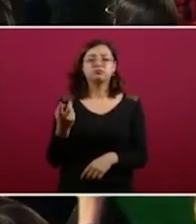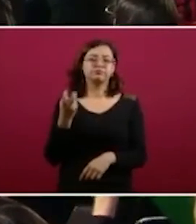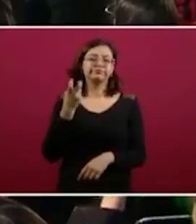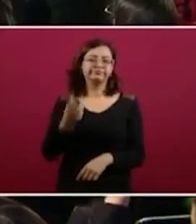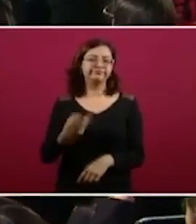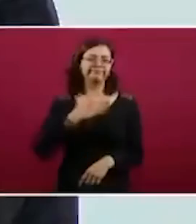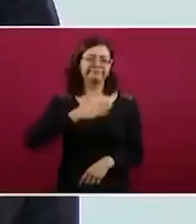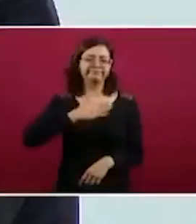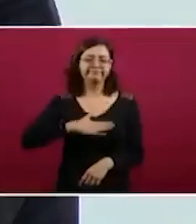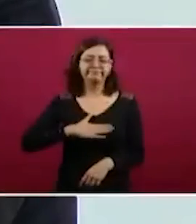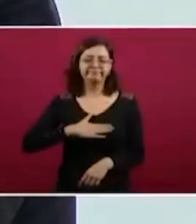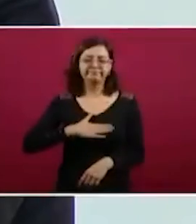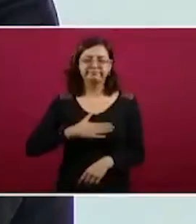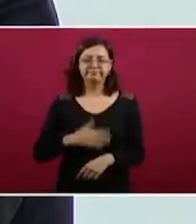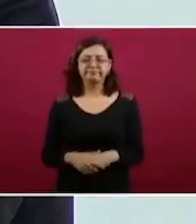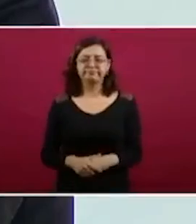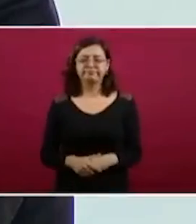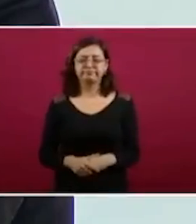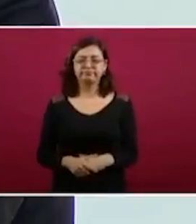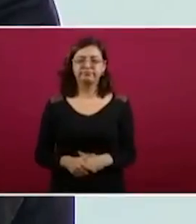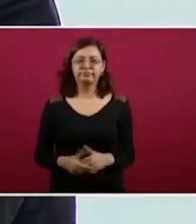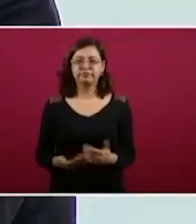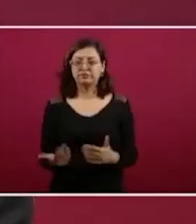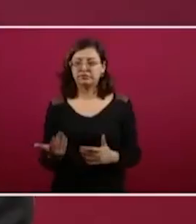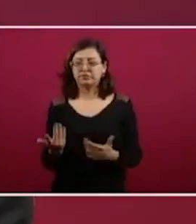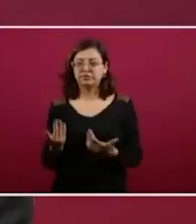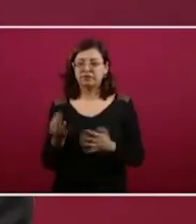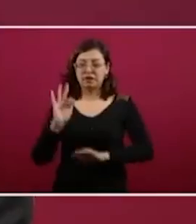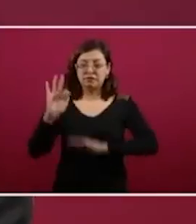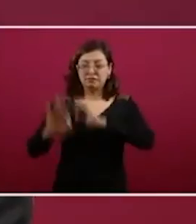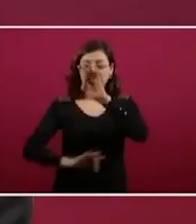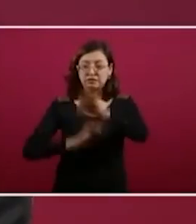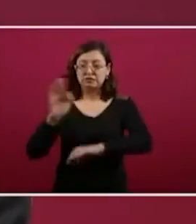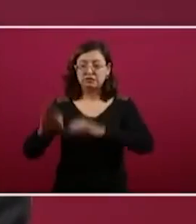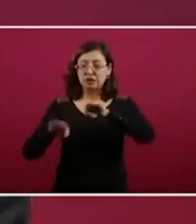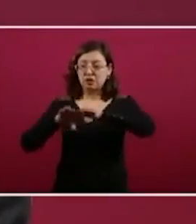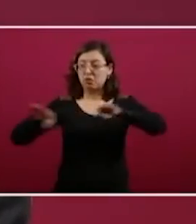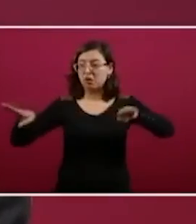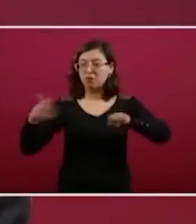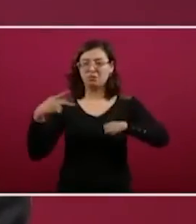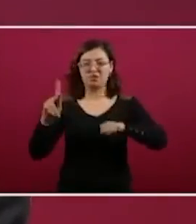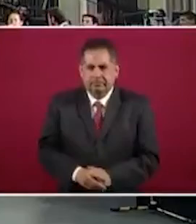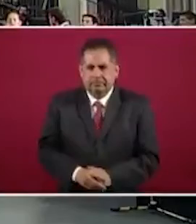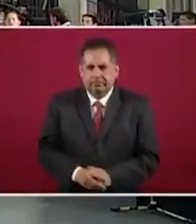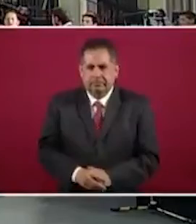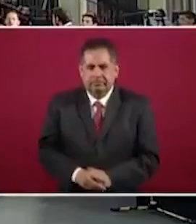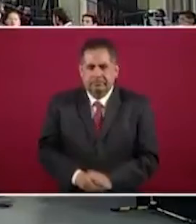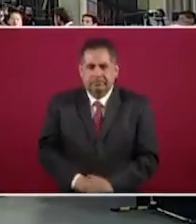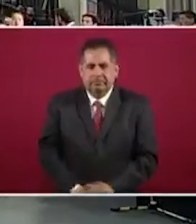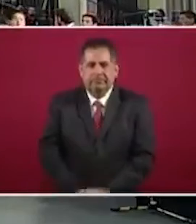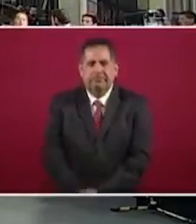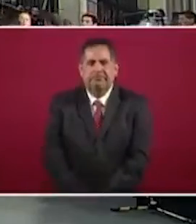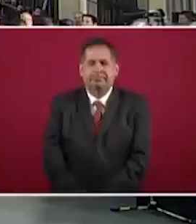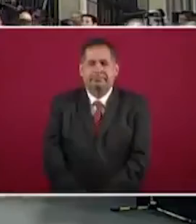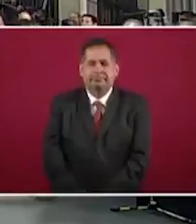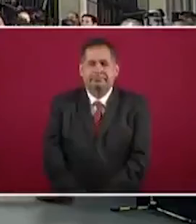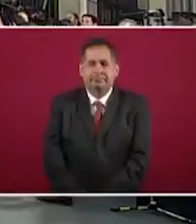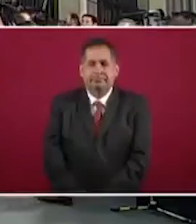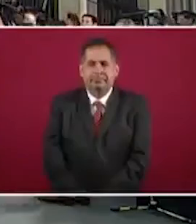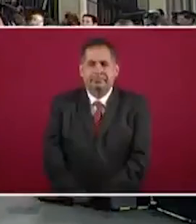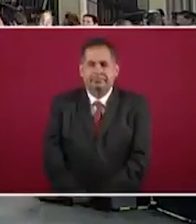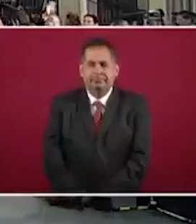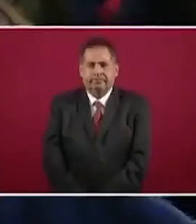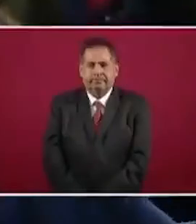justicia, no puede haber trato igual entre desiguales. Sharon Smog, Canal